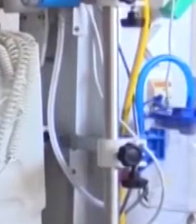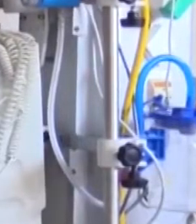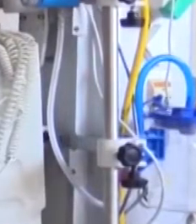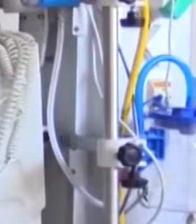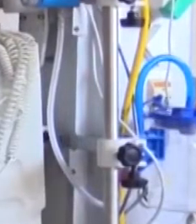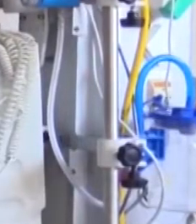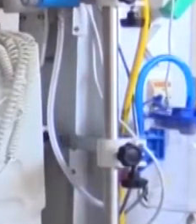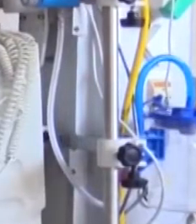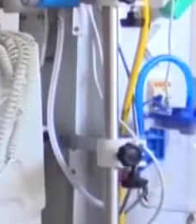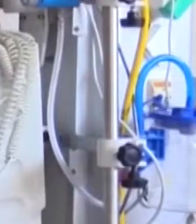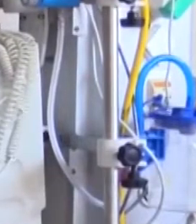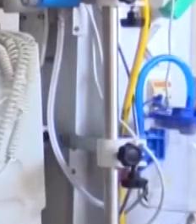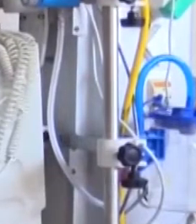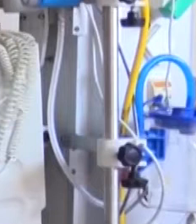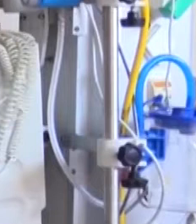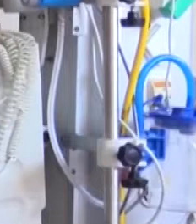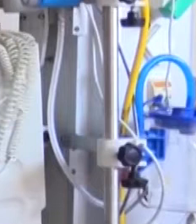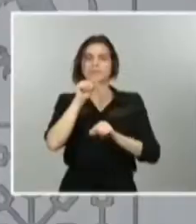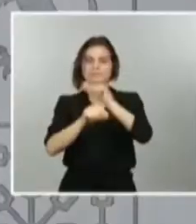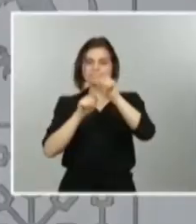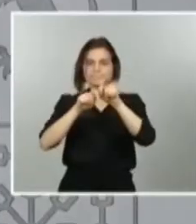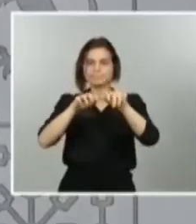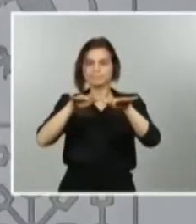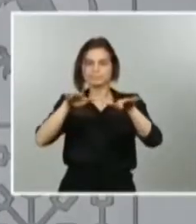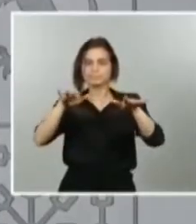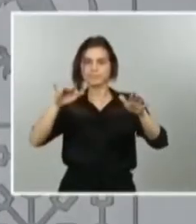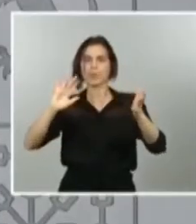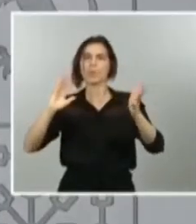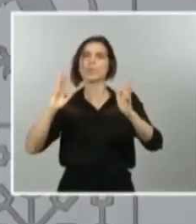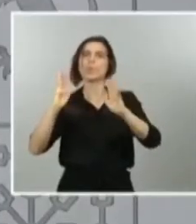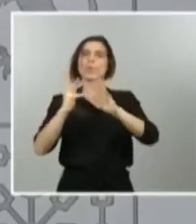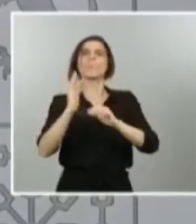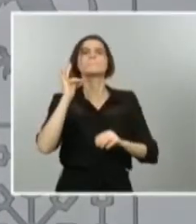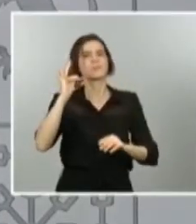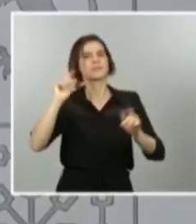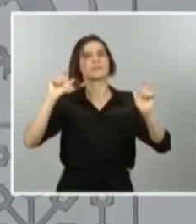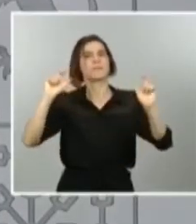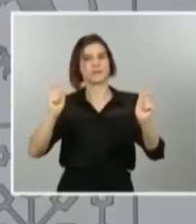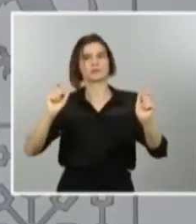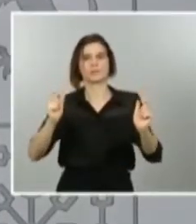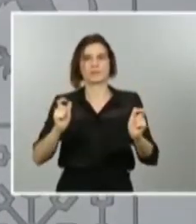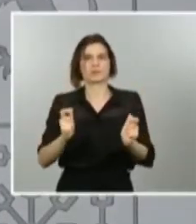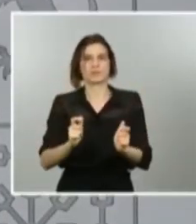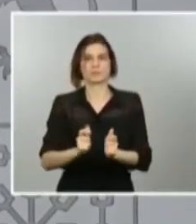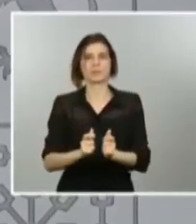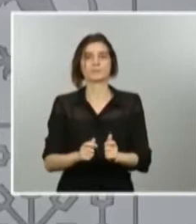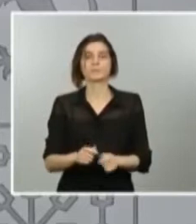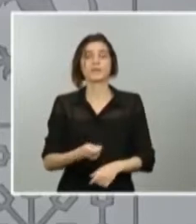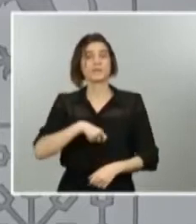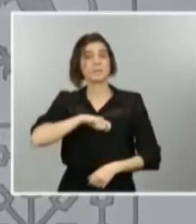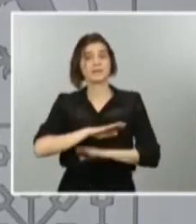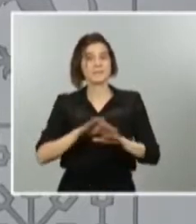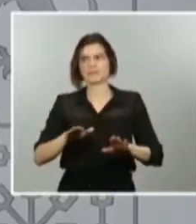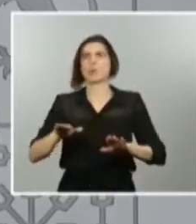se declaró el día 26 de octubre. Se prevé la prórroga, ya se publicó la semana pasada, de ese estado de alarma hasta el 9 de